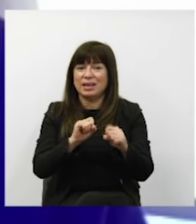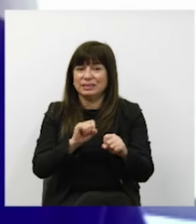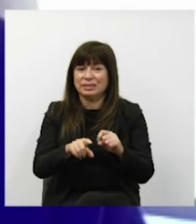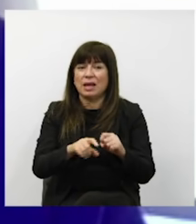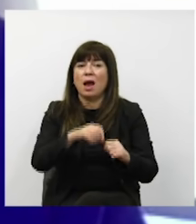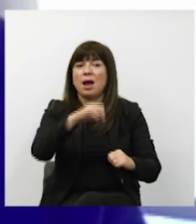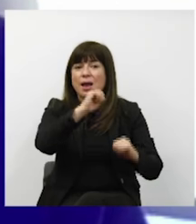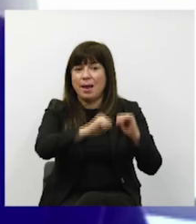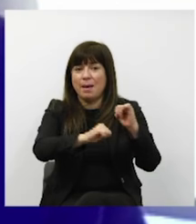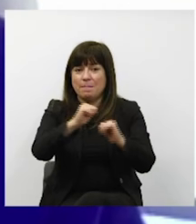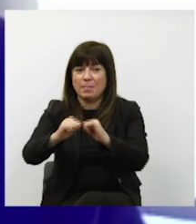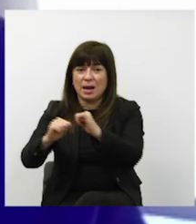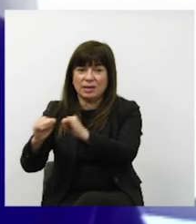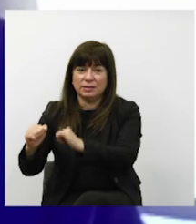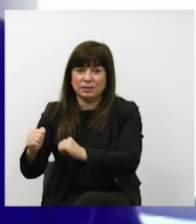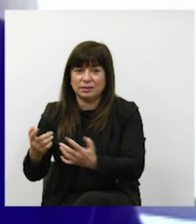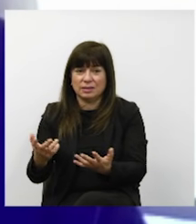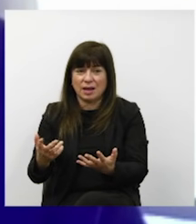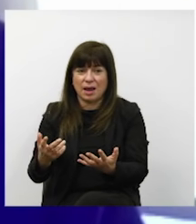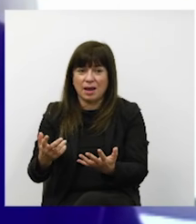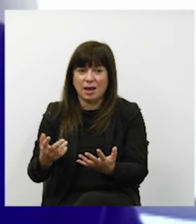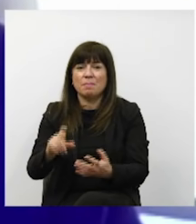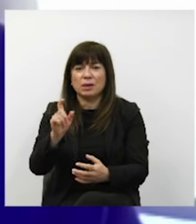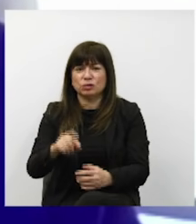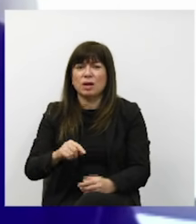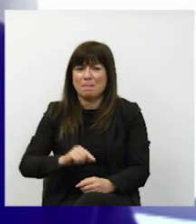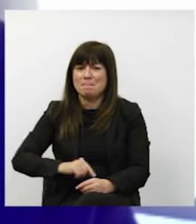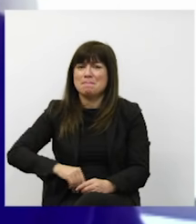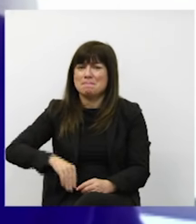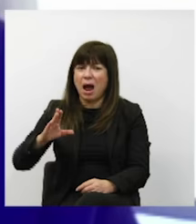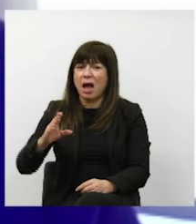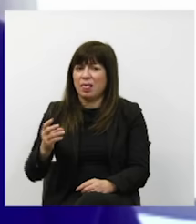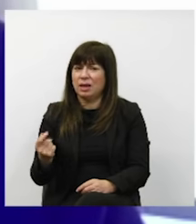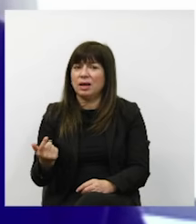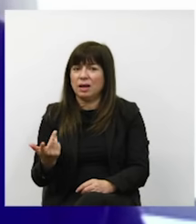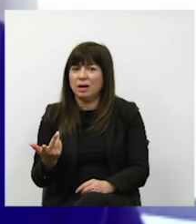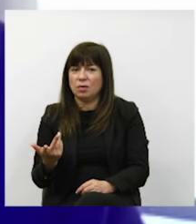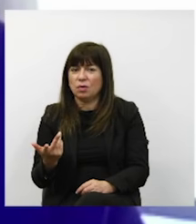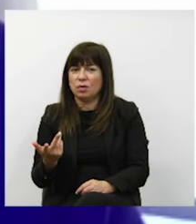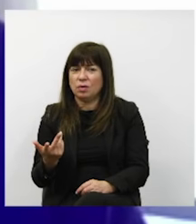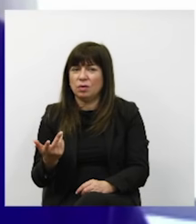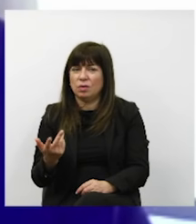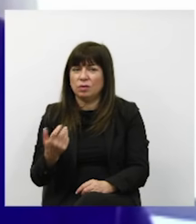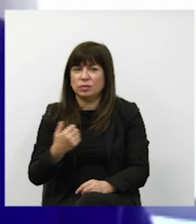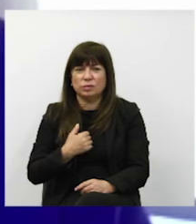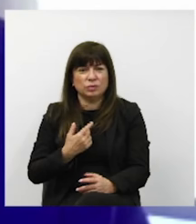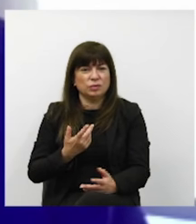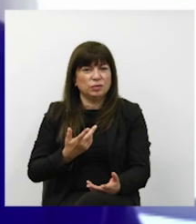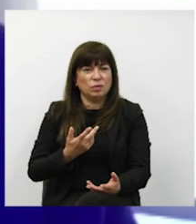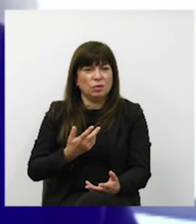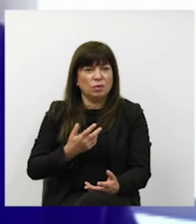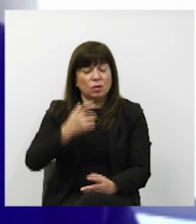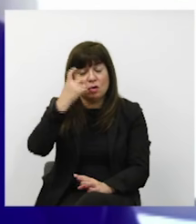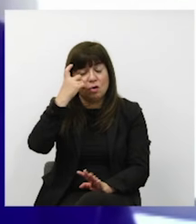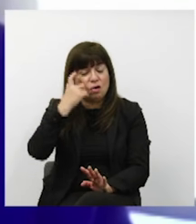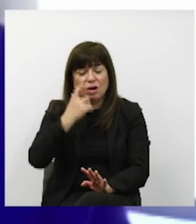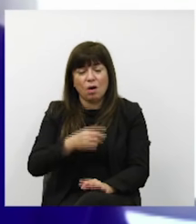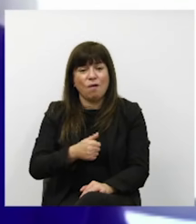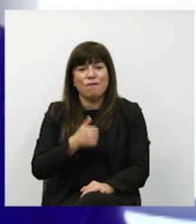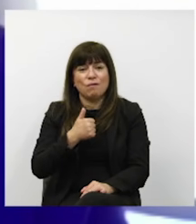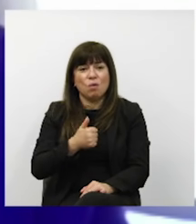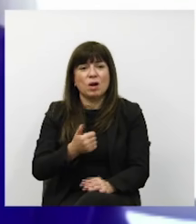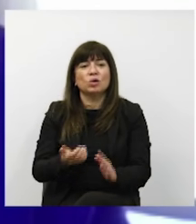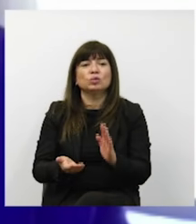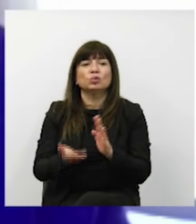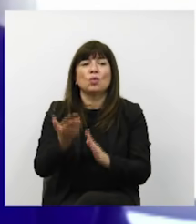de las personas más afluentes. Yo soy completamente contrario a subir los impuestos a las empresas, que